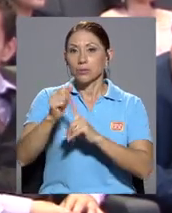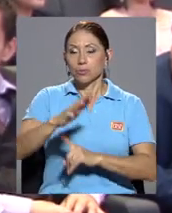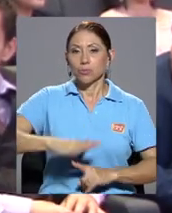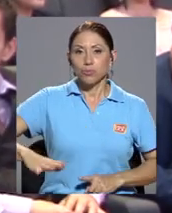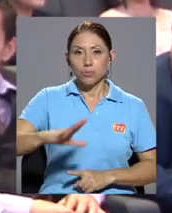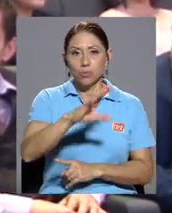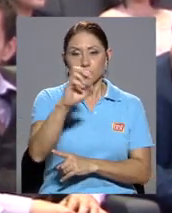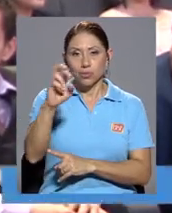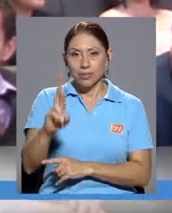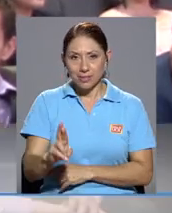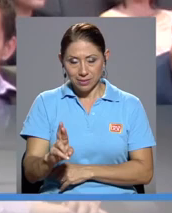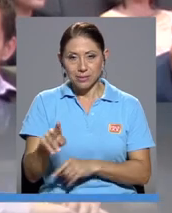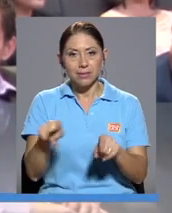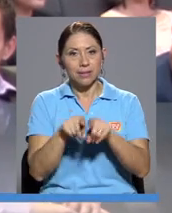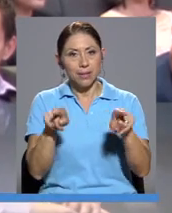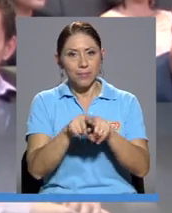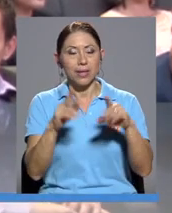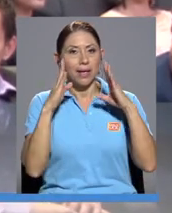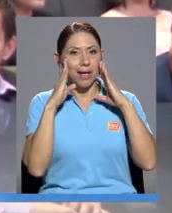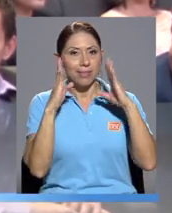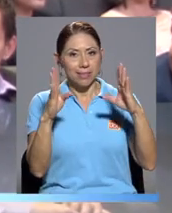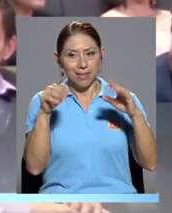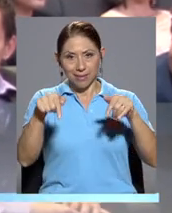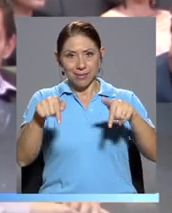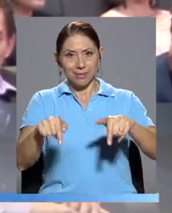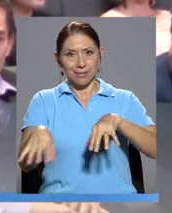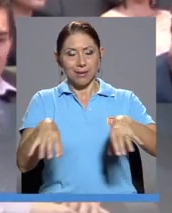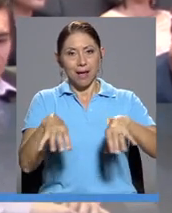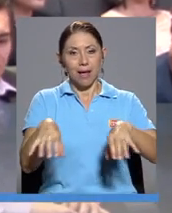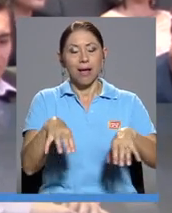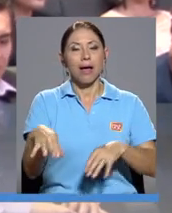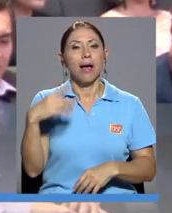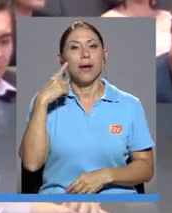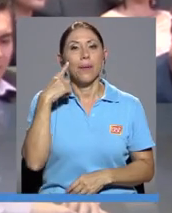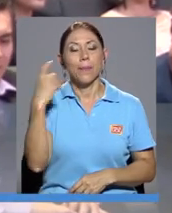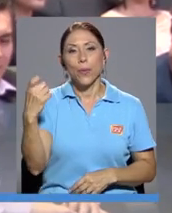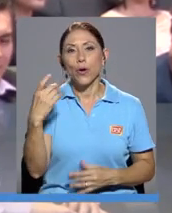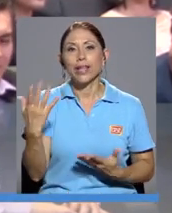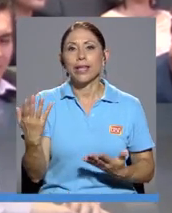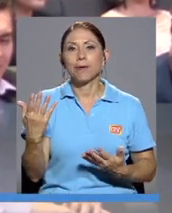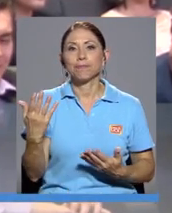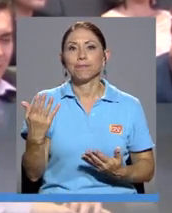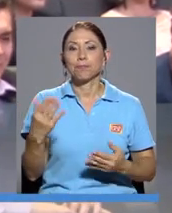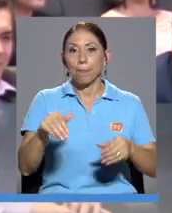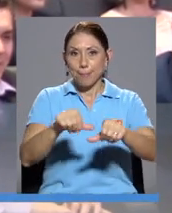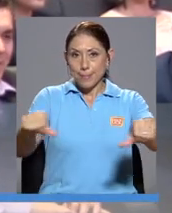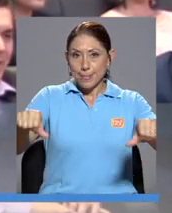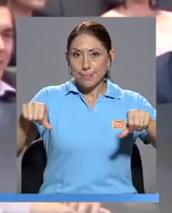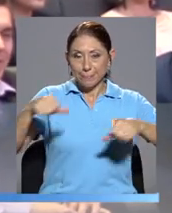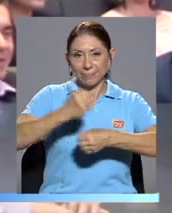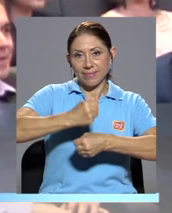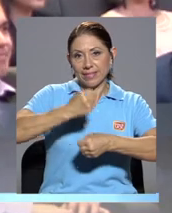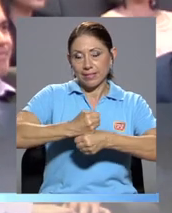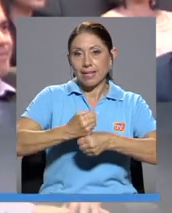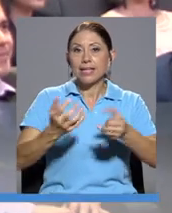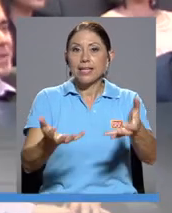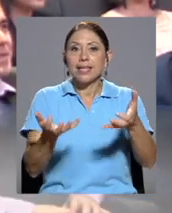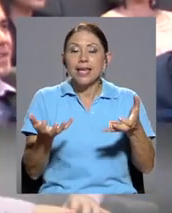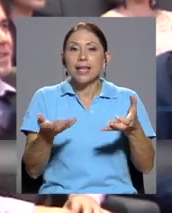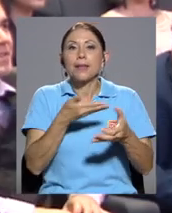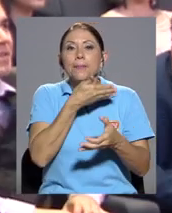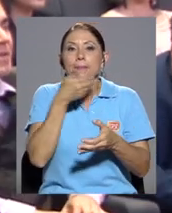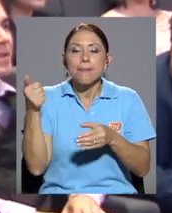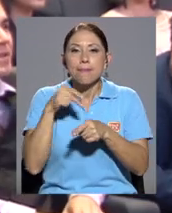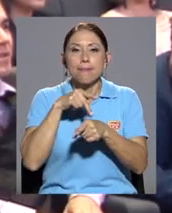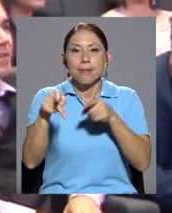está también atenta a este acto porque el mercado laboral desea obtener los mejores